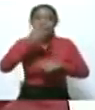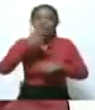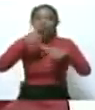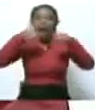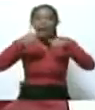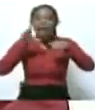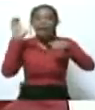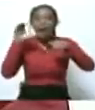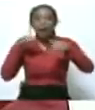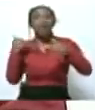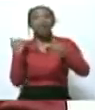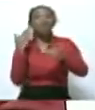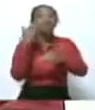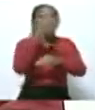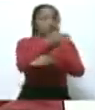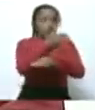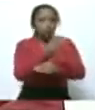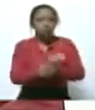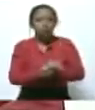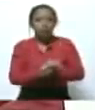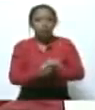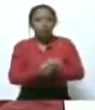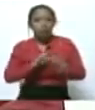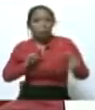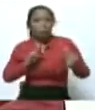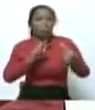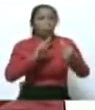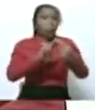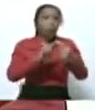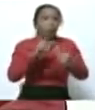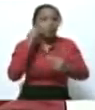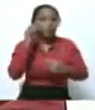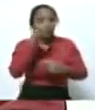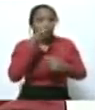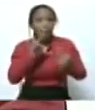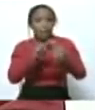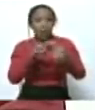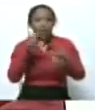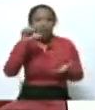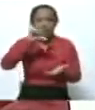Caracas. Uno se los encontraba allá en medio